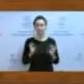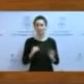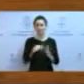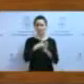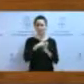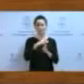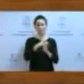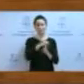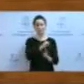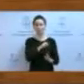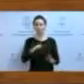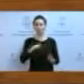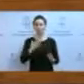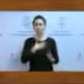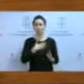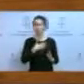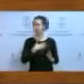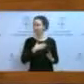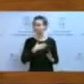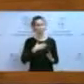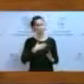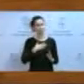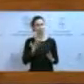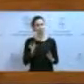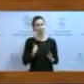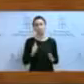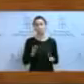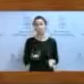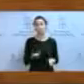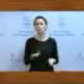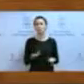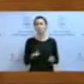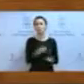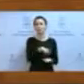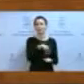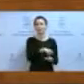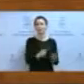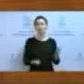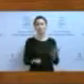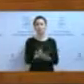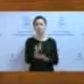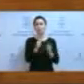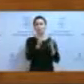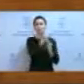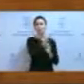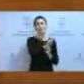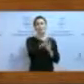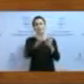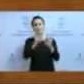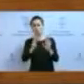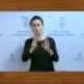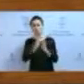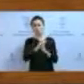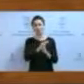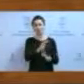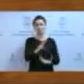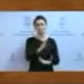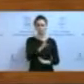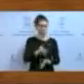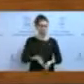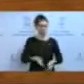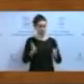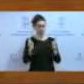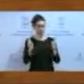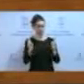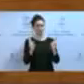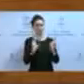dependencia. Nada impide que un centro de día tenga 28 dependientes de grado 3. Es más,